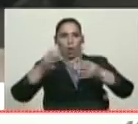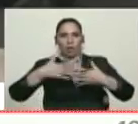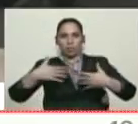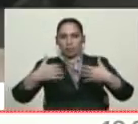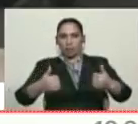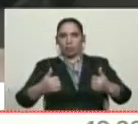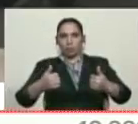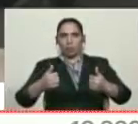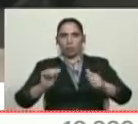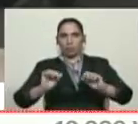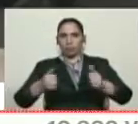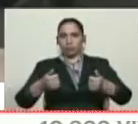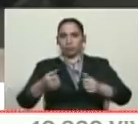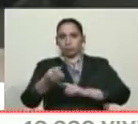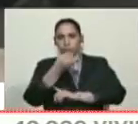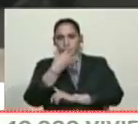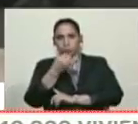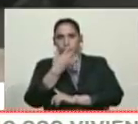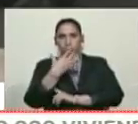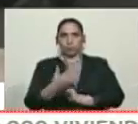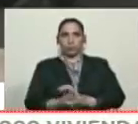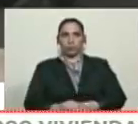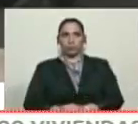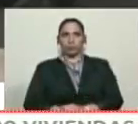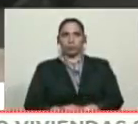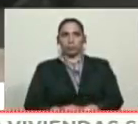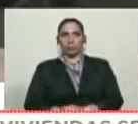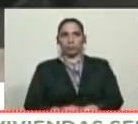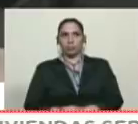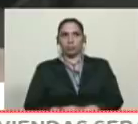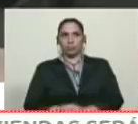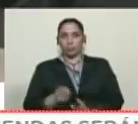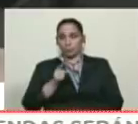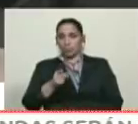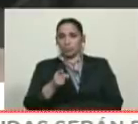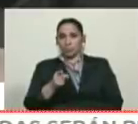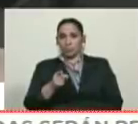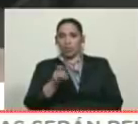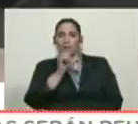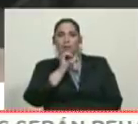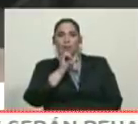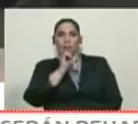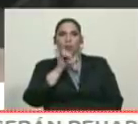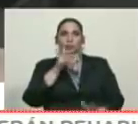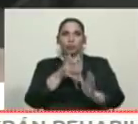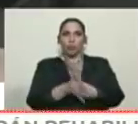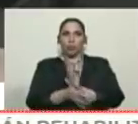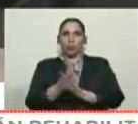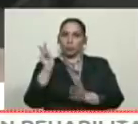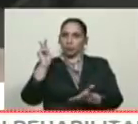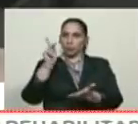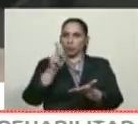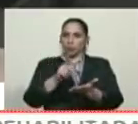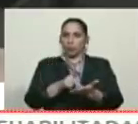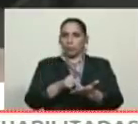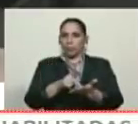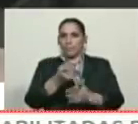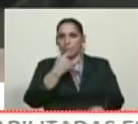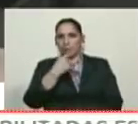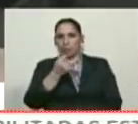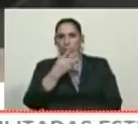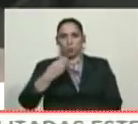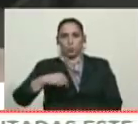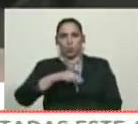que se efecto en el palacio de miraflores allí estuvo informando la llegada de medicamentos a